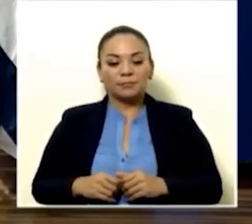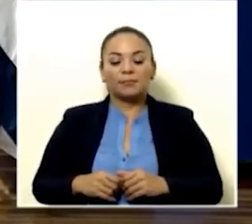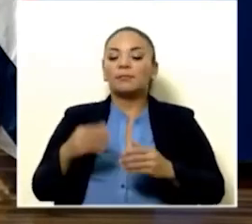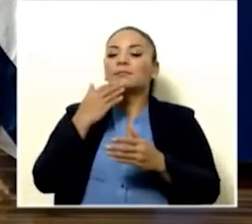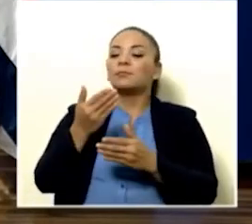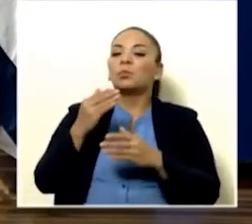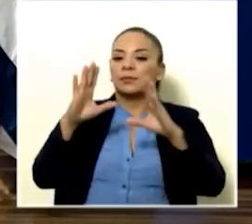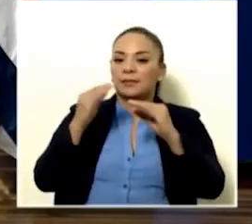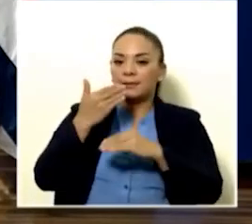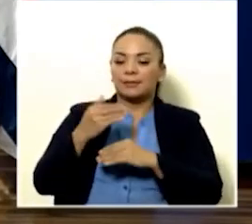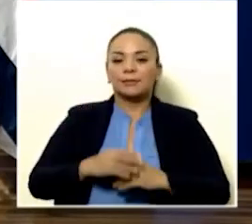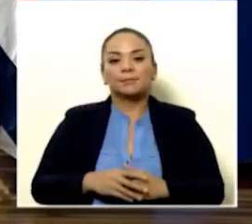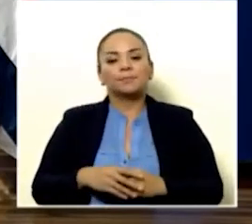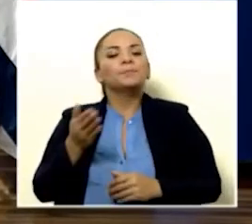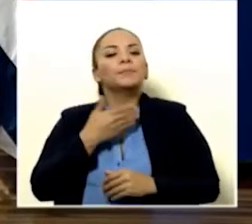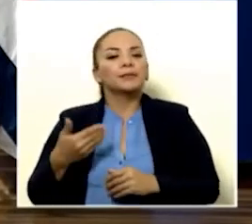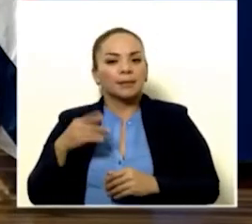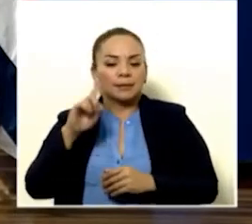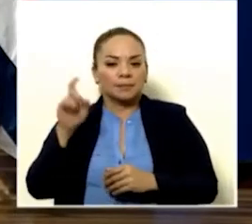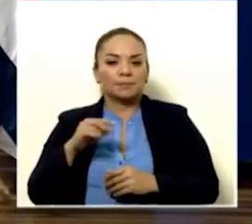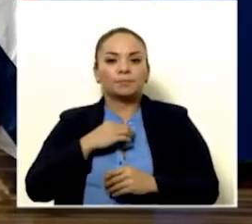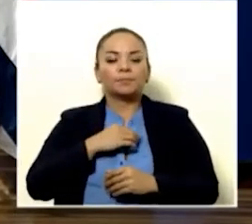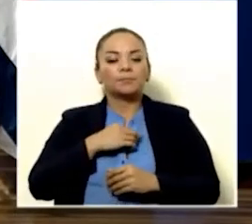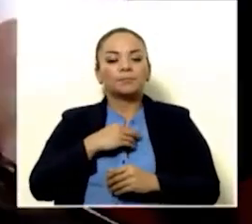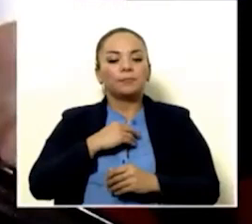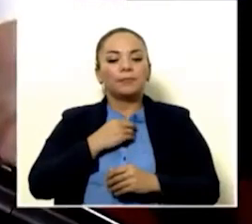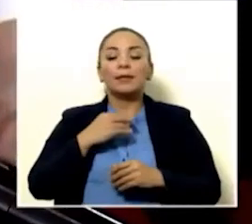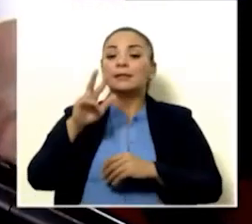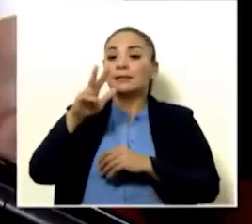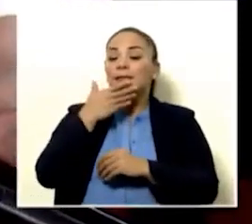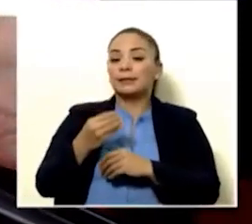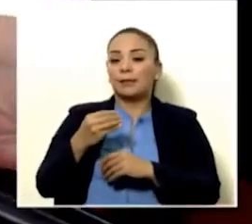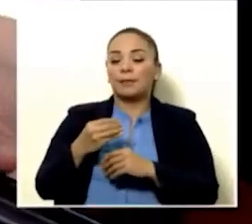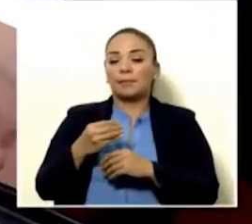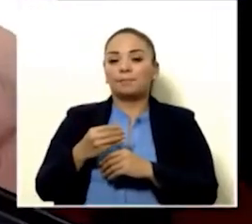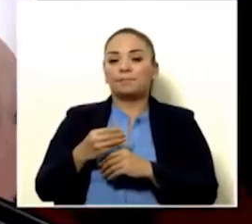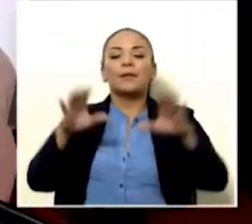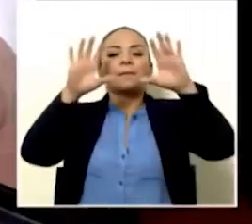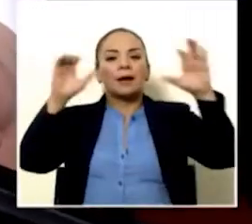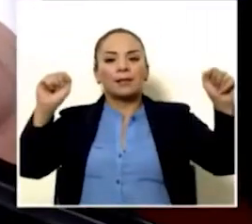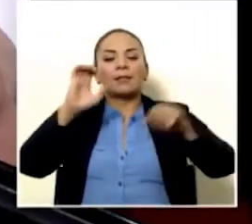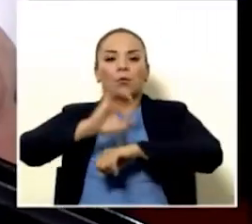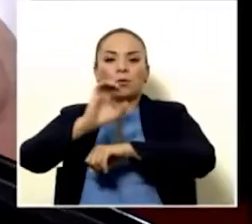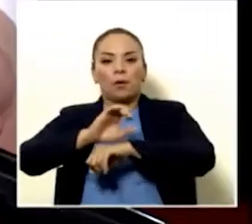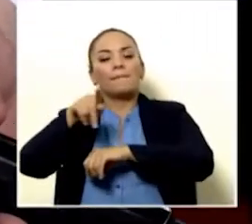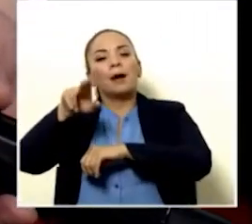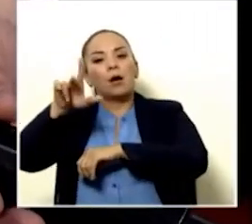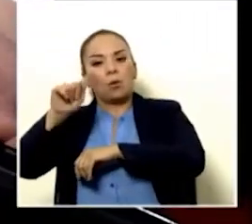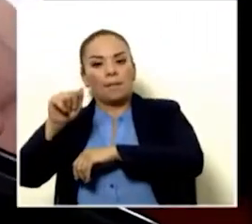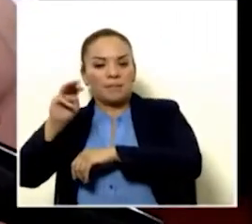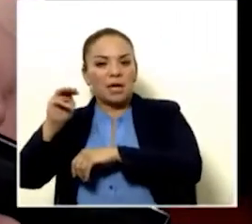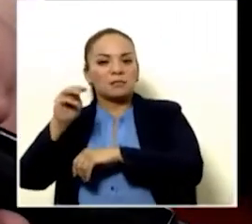Gracias, buenas tardes. Presidente, a partir del 3 de diciembre, en la Embajada de Ecuador quedó nombrada doña Paula Miranda